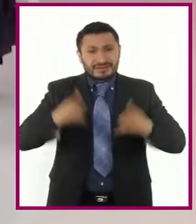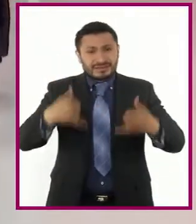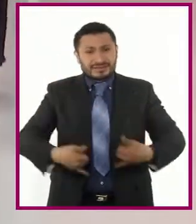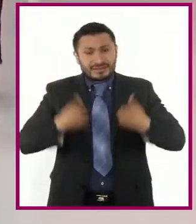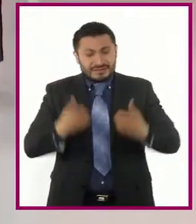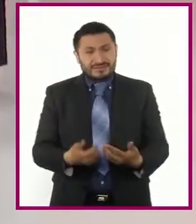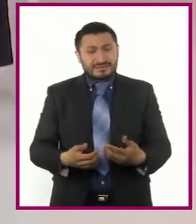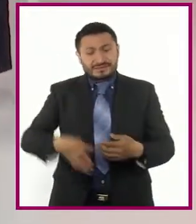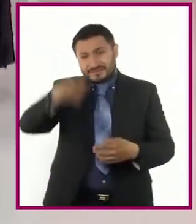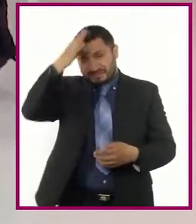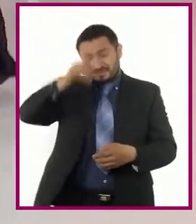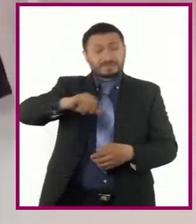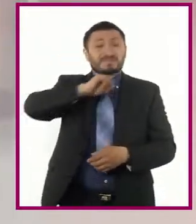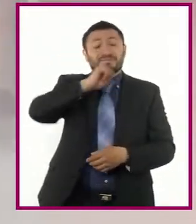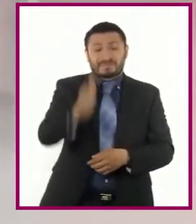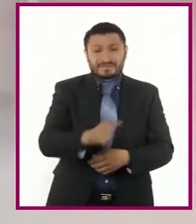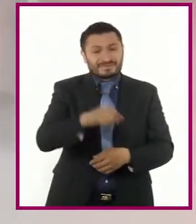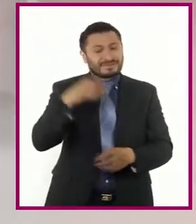puedan